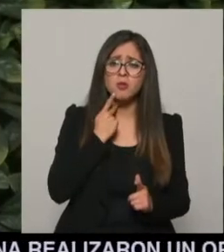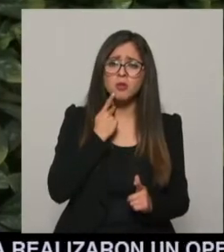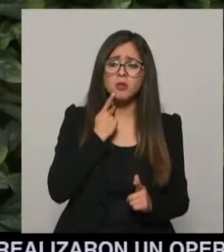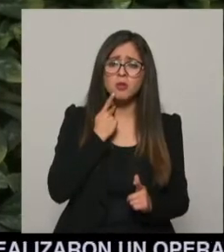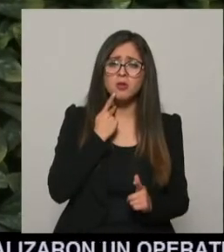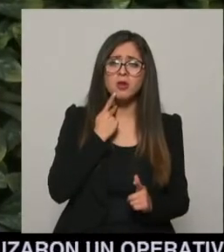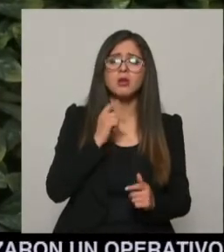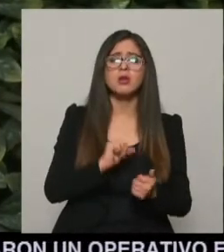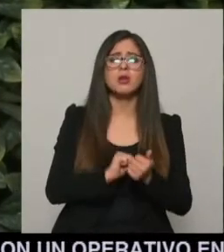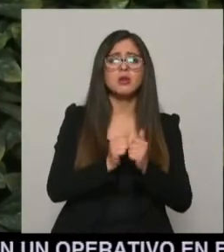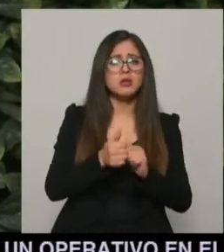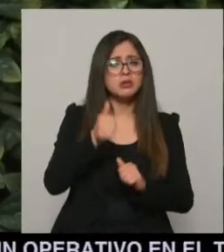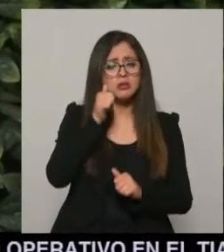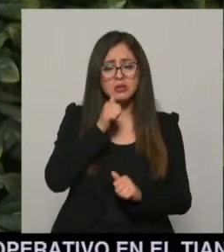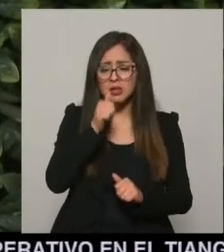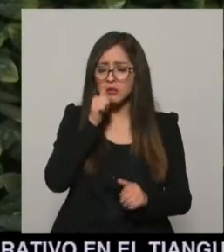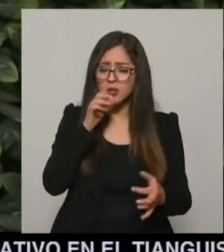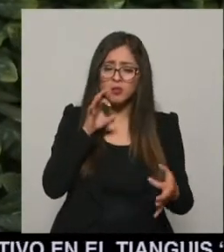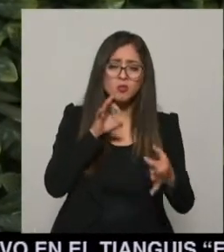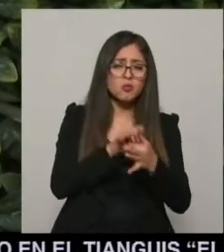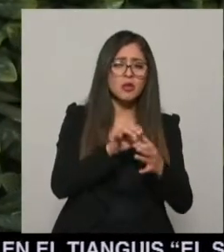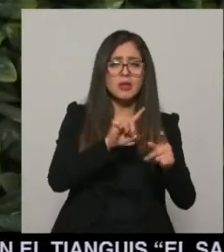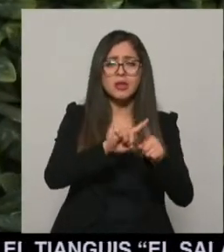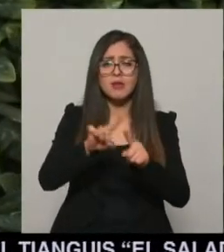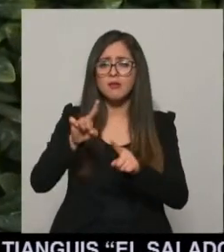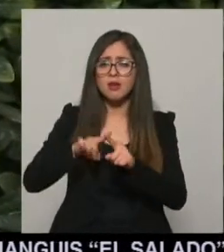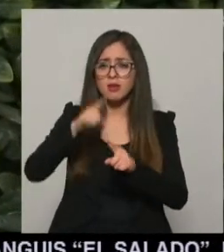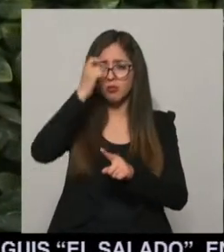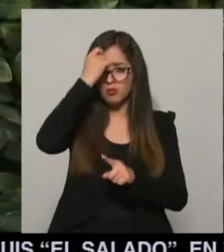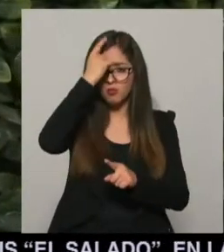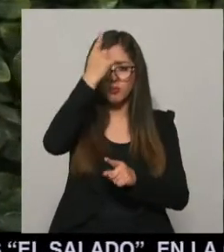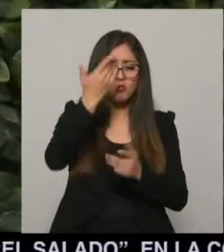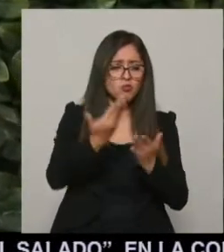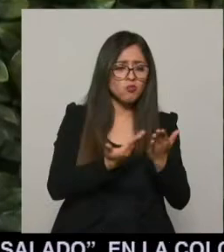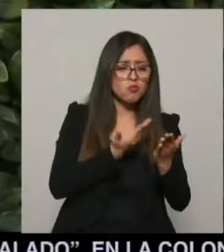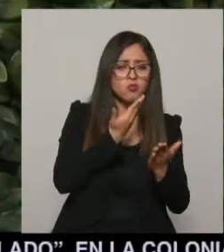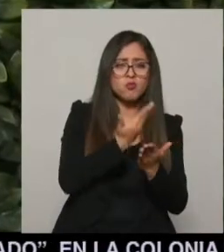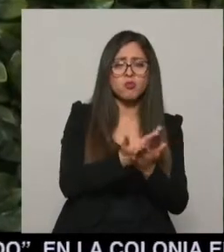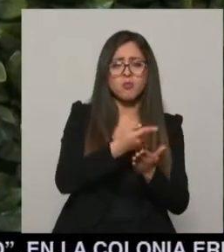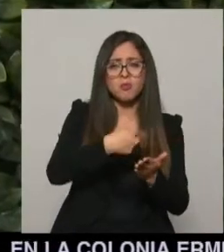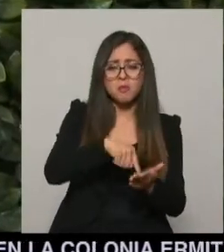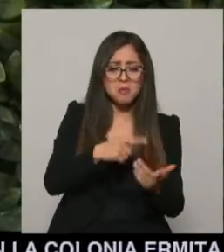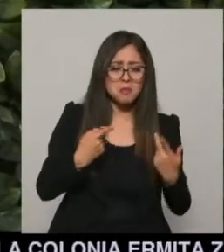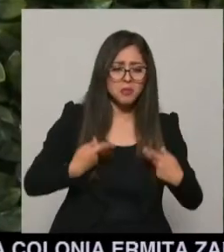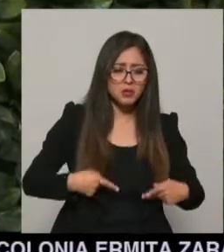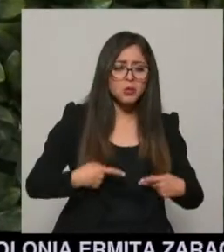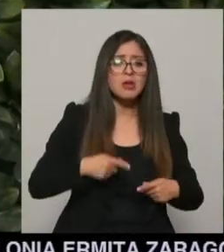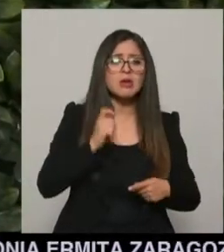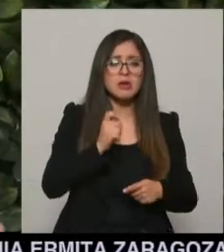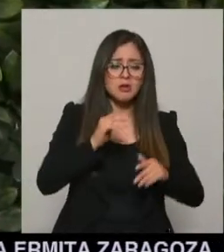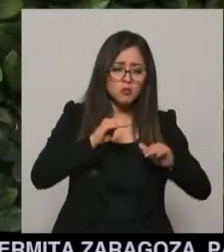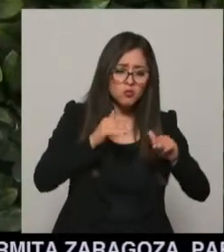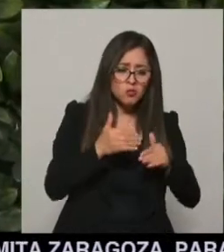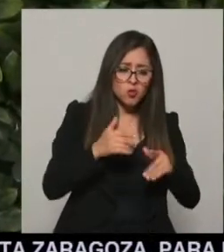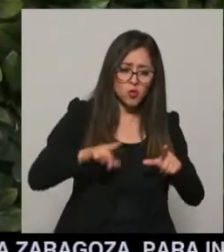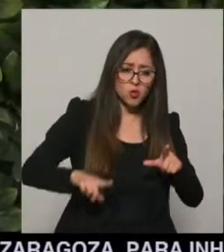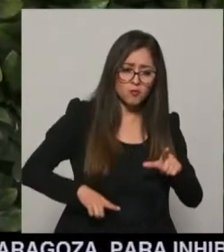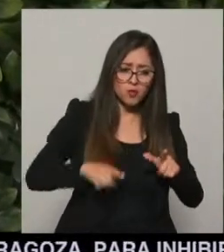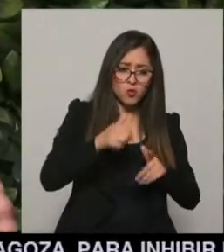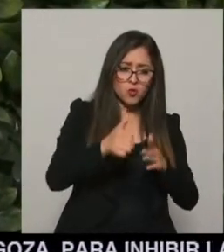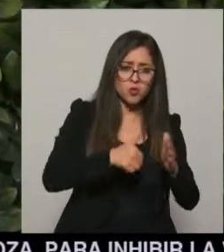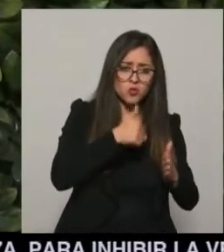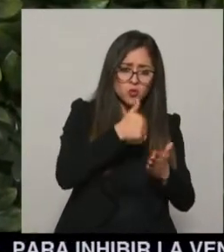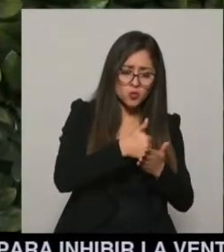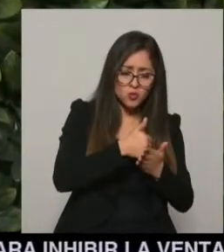estar acompañando las iniciativas que den solución a la ciudadanía, las iniciativas que vengan desde el gobierno de la ciudad, las iniciativas que